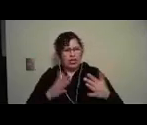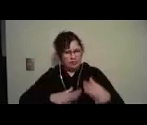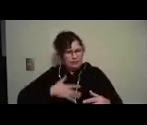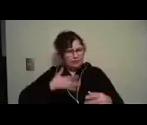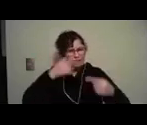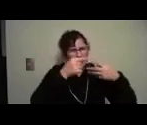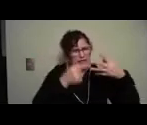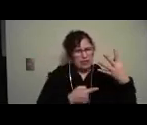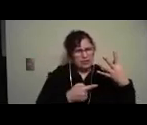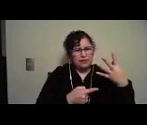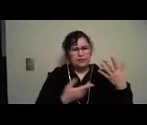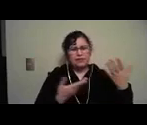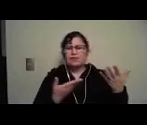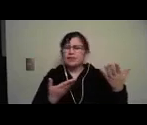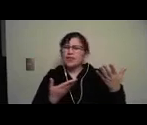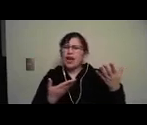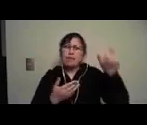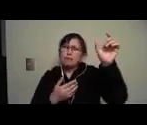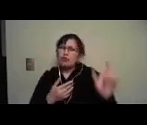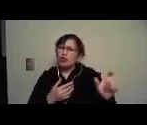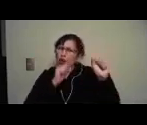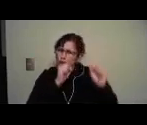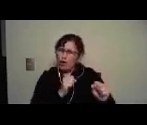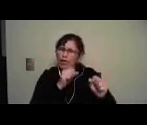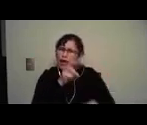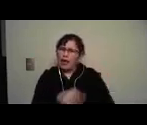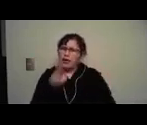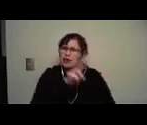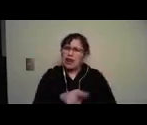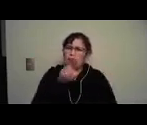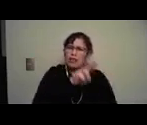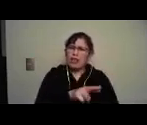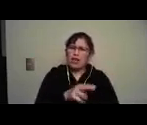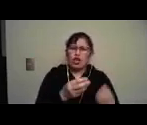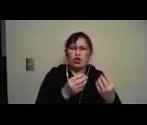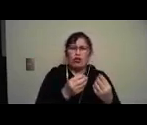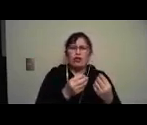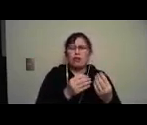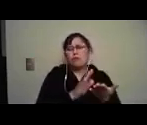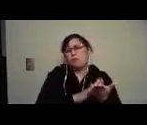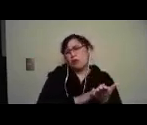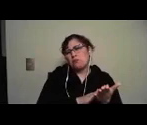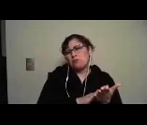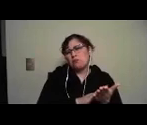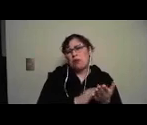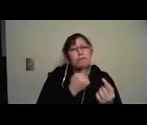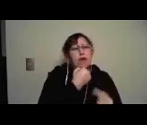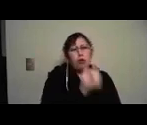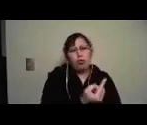sintomatológicos, ¿podría una persona repetir muchas veces una